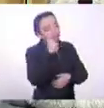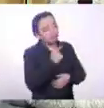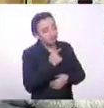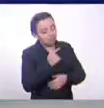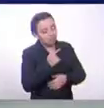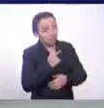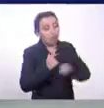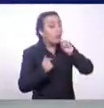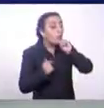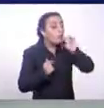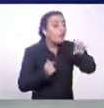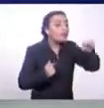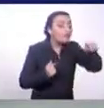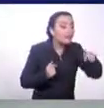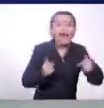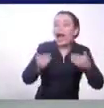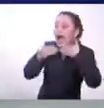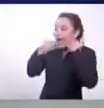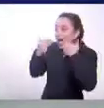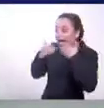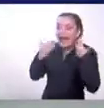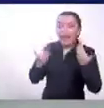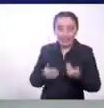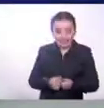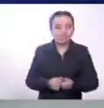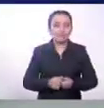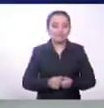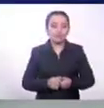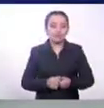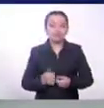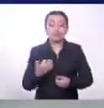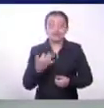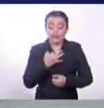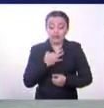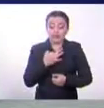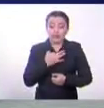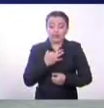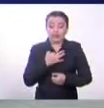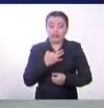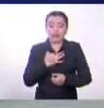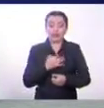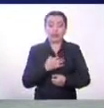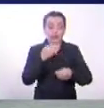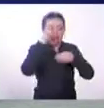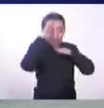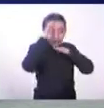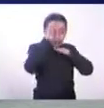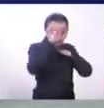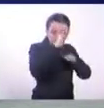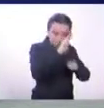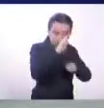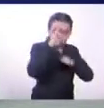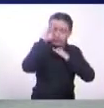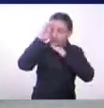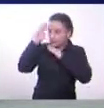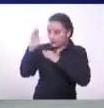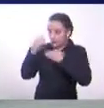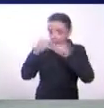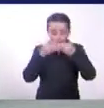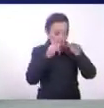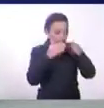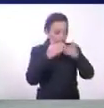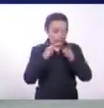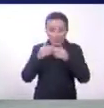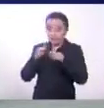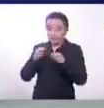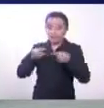Entonces, y tenemos que aprender a hacer eso, a respetar esas diferentes formas cómo las personas se comunican con nosotros, a esperar